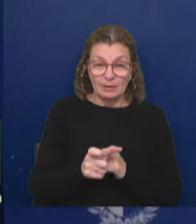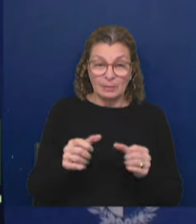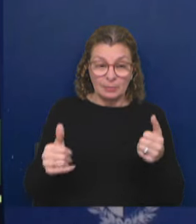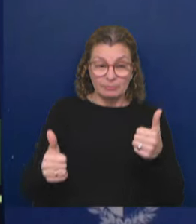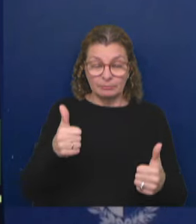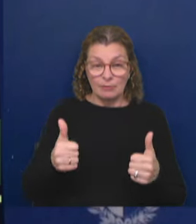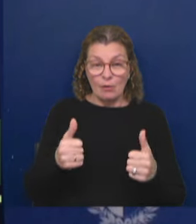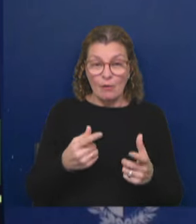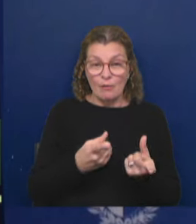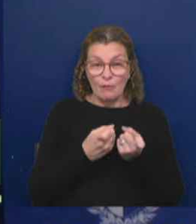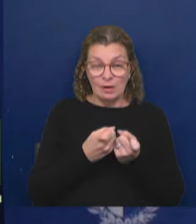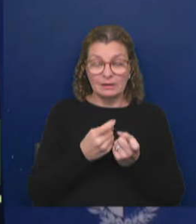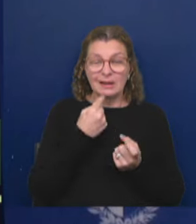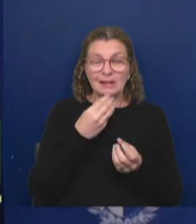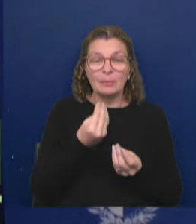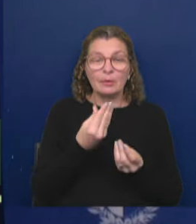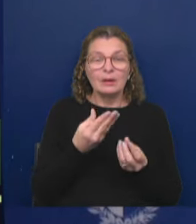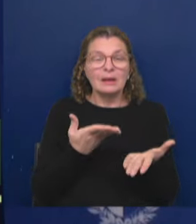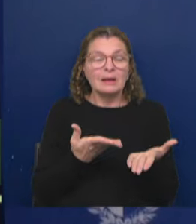prevención vinculada a las causas del delito.